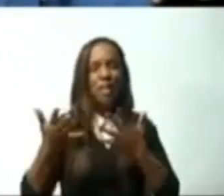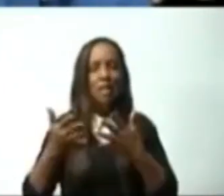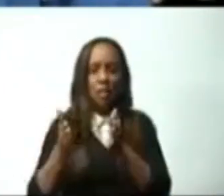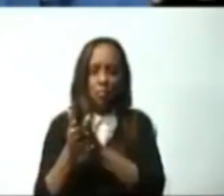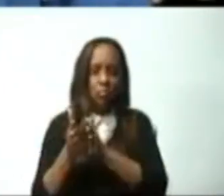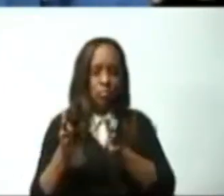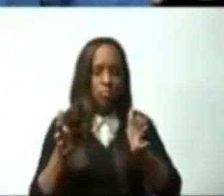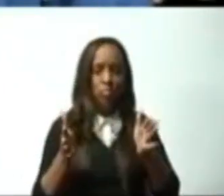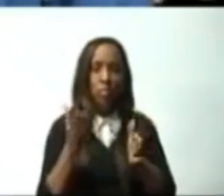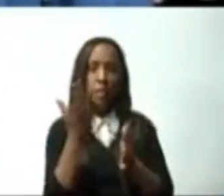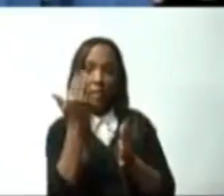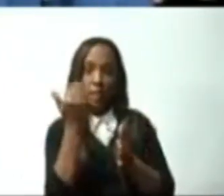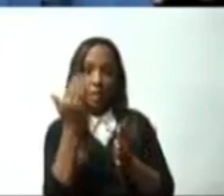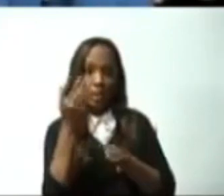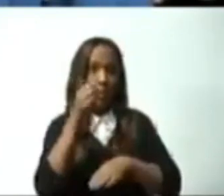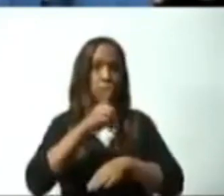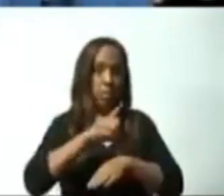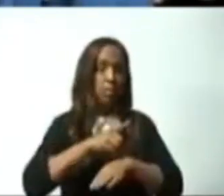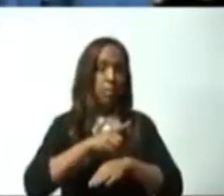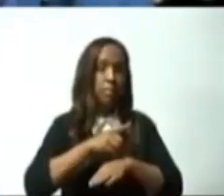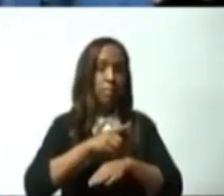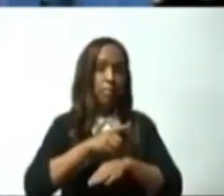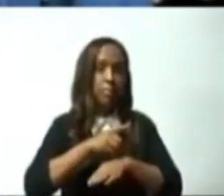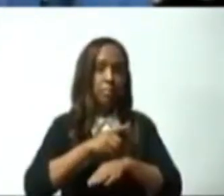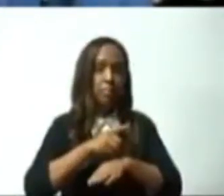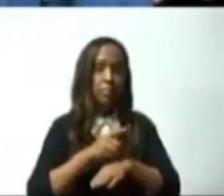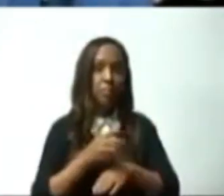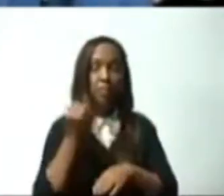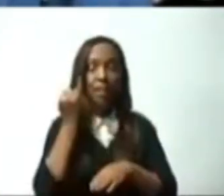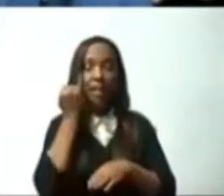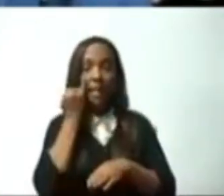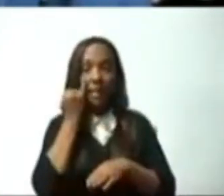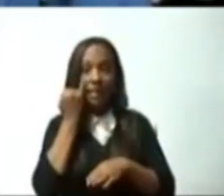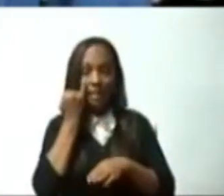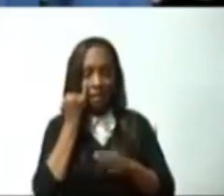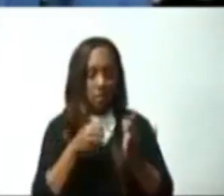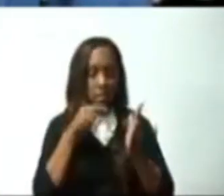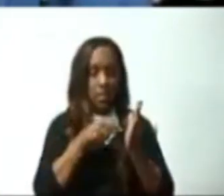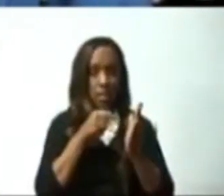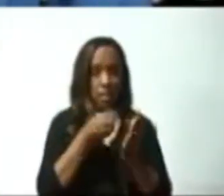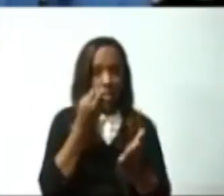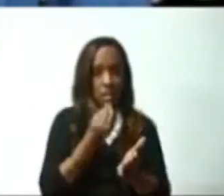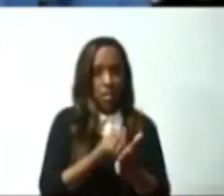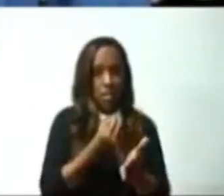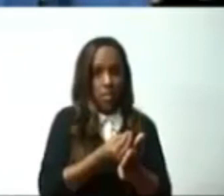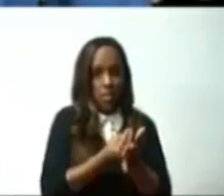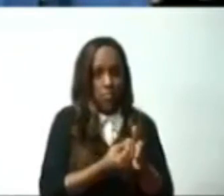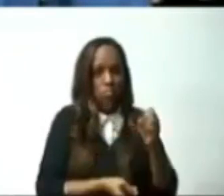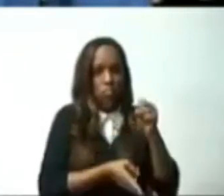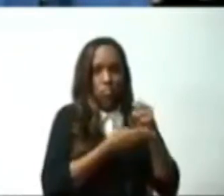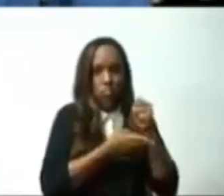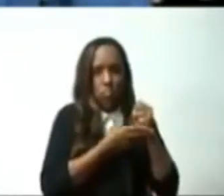señalado, si los recursos de la reserva de fluctuación de rentabilidad y de garantía de